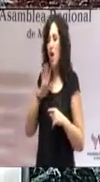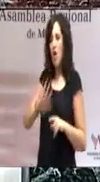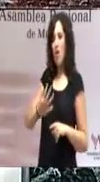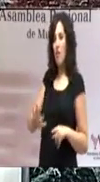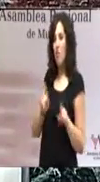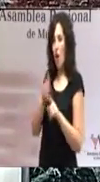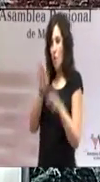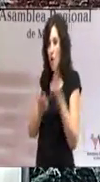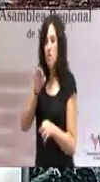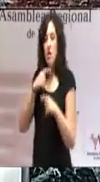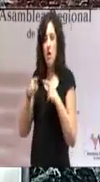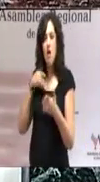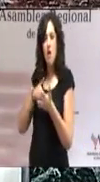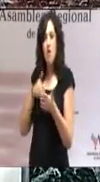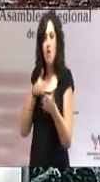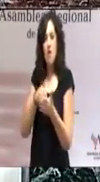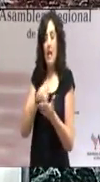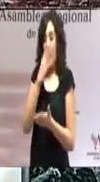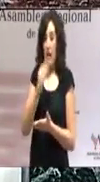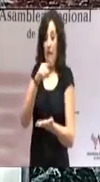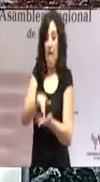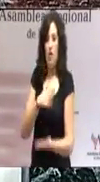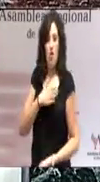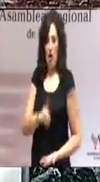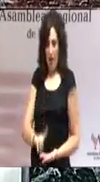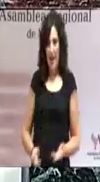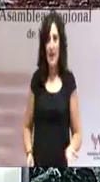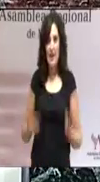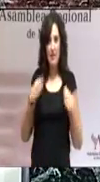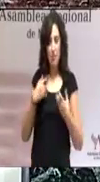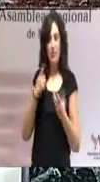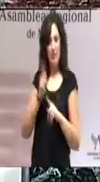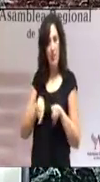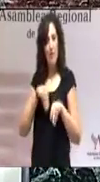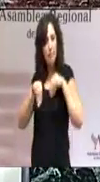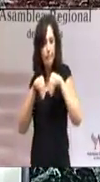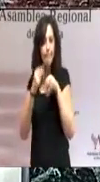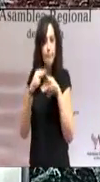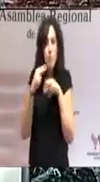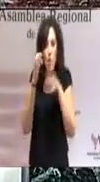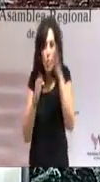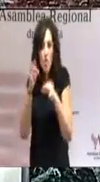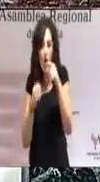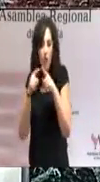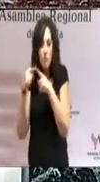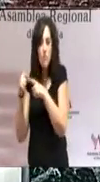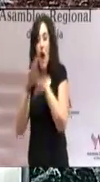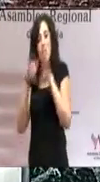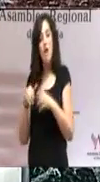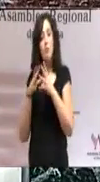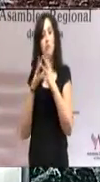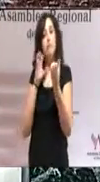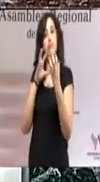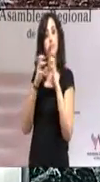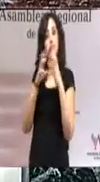contencioso, estrategias jurídicas que bastante hay ya. Y, sin embargo, conseguimos un consenso que